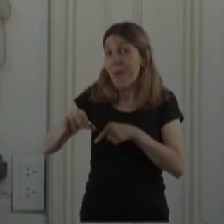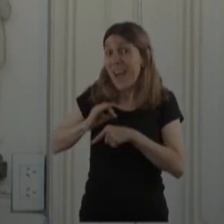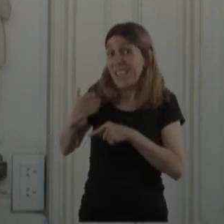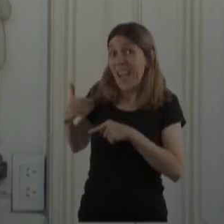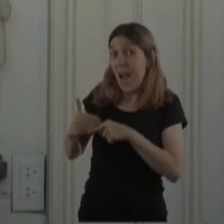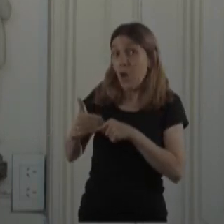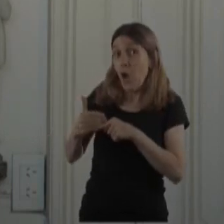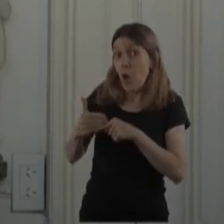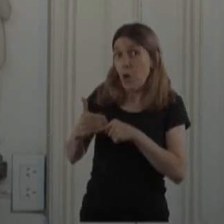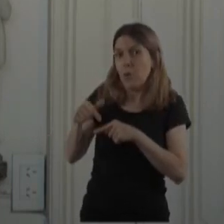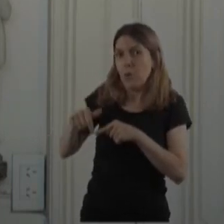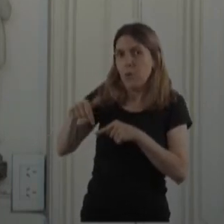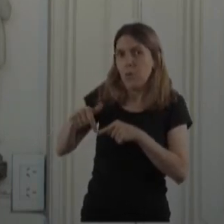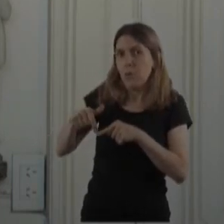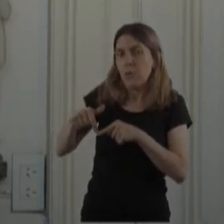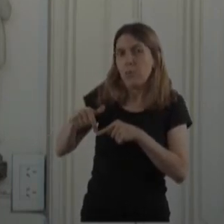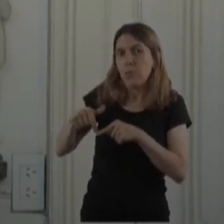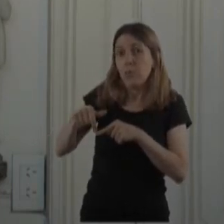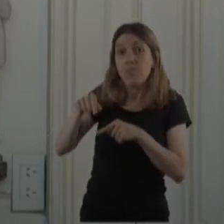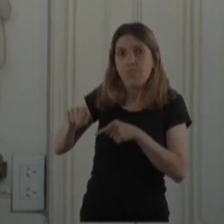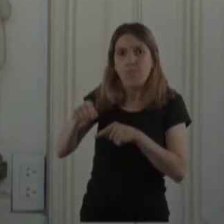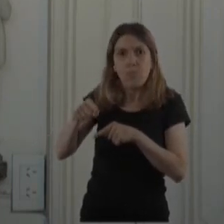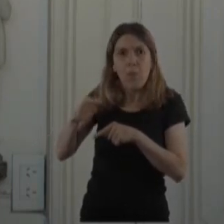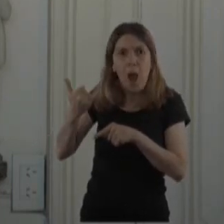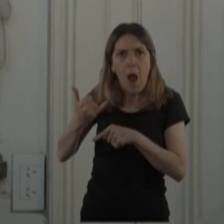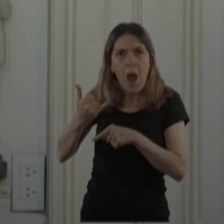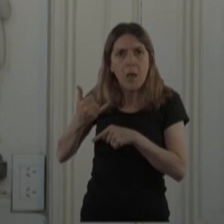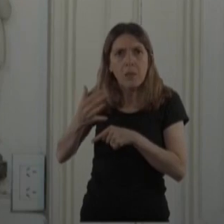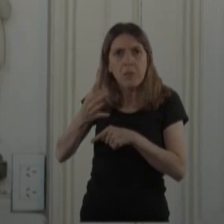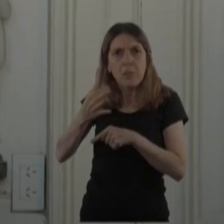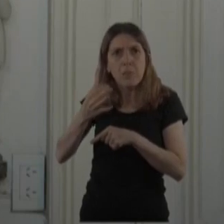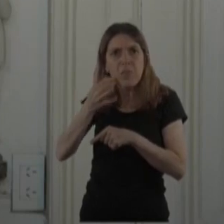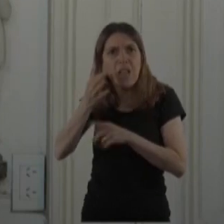es una prueba categórica.